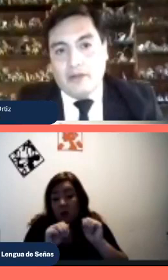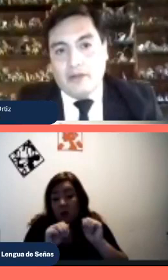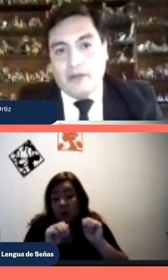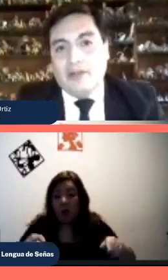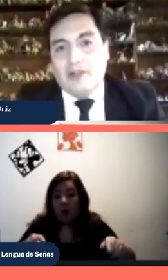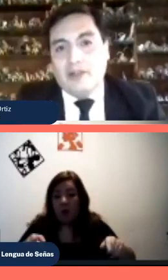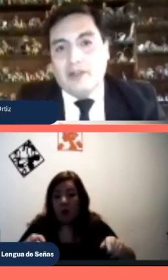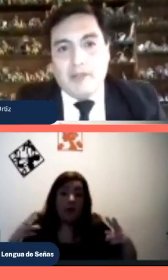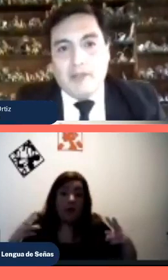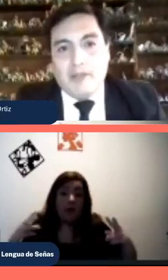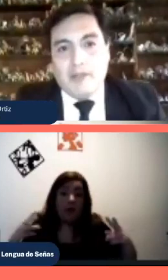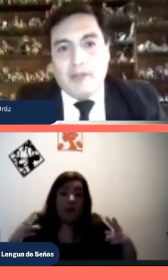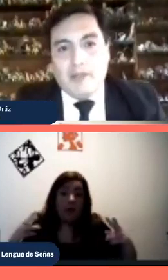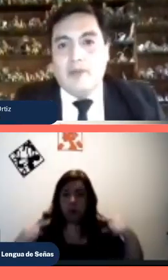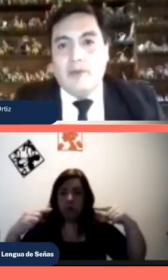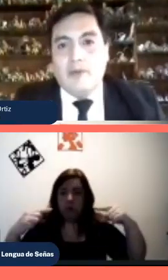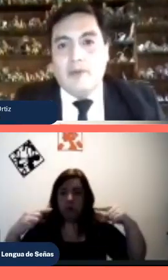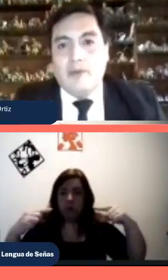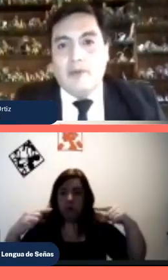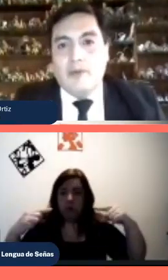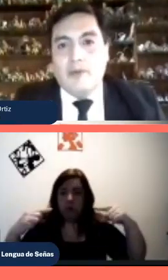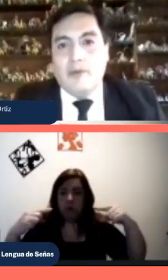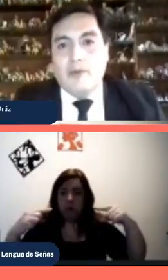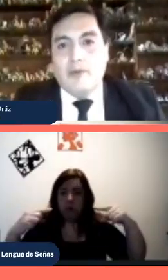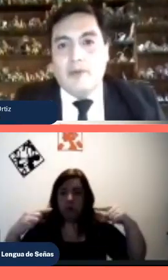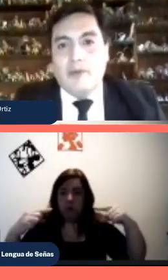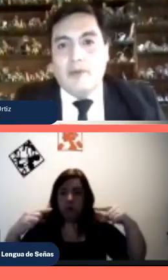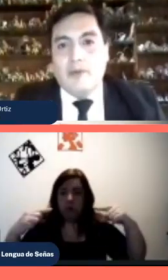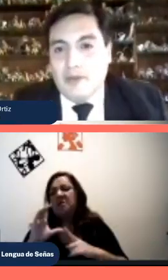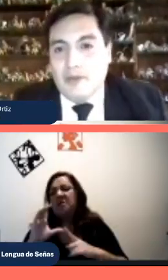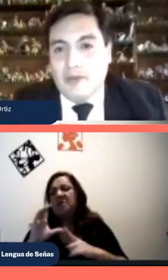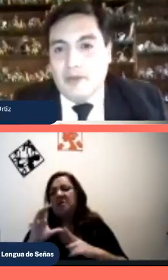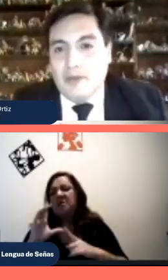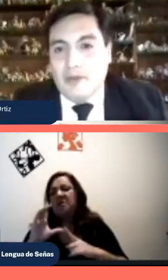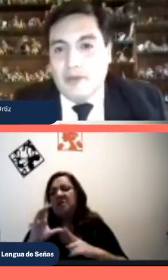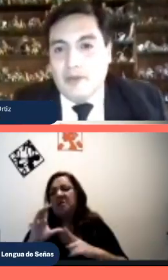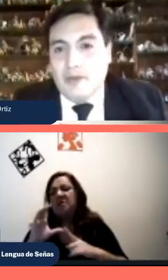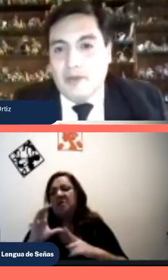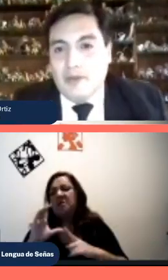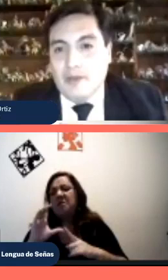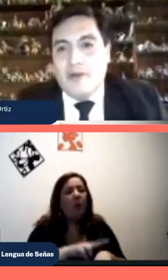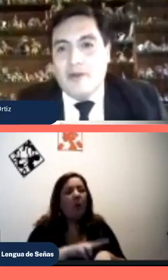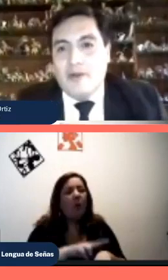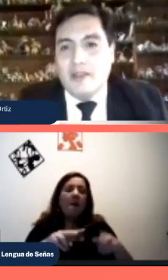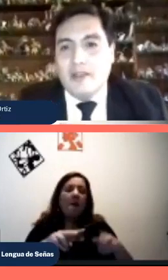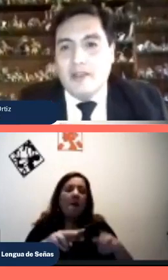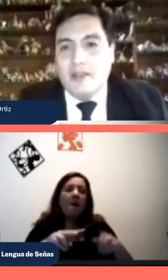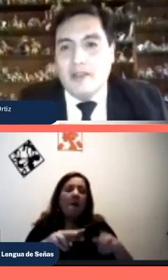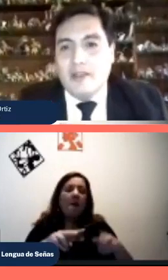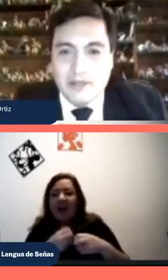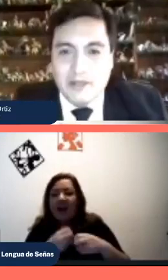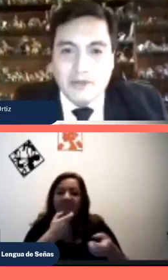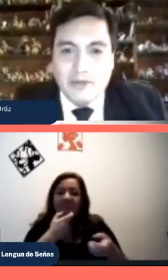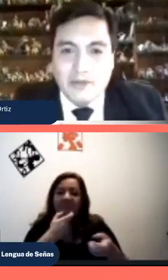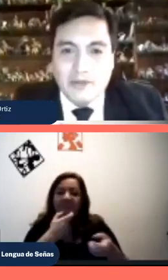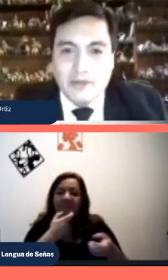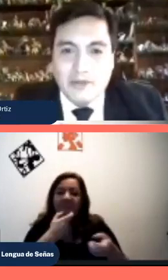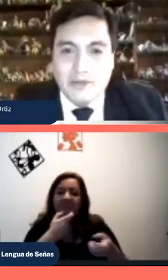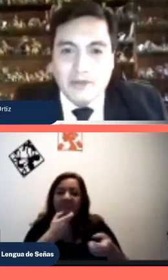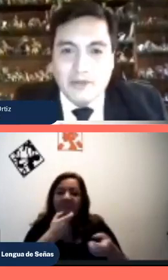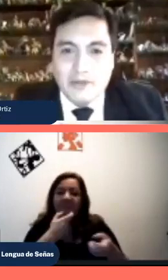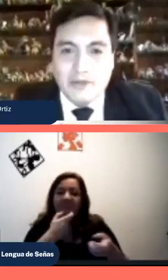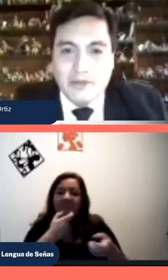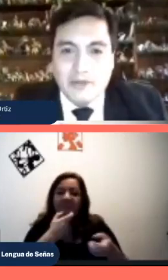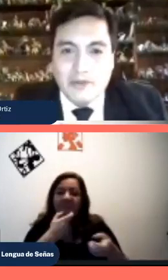Y generalmente en la cultura popular los podemos ver peleando, incluso a veces peleas medias cómicas, estilo lucha libre,